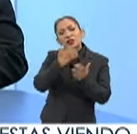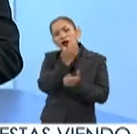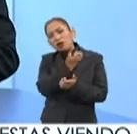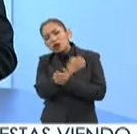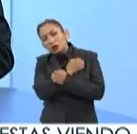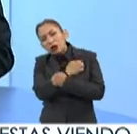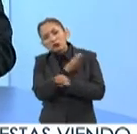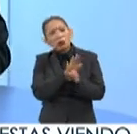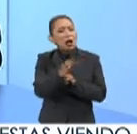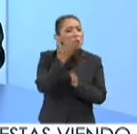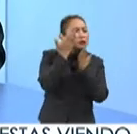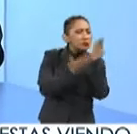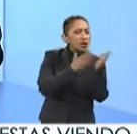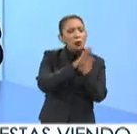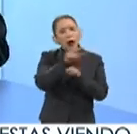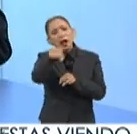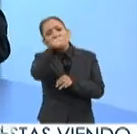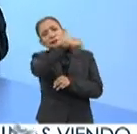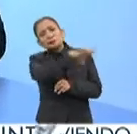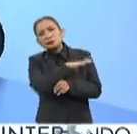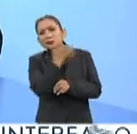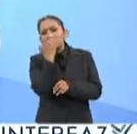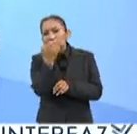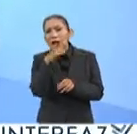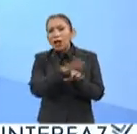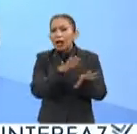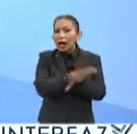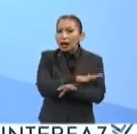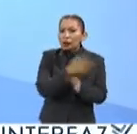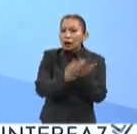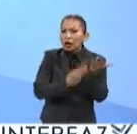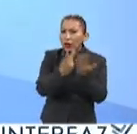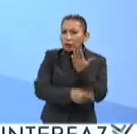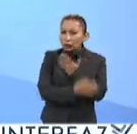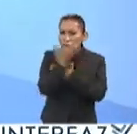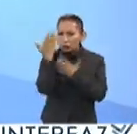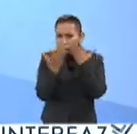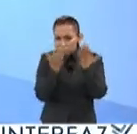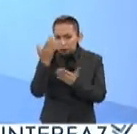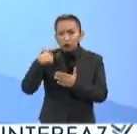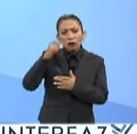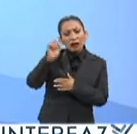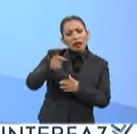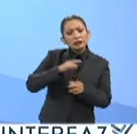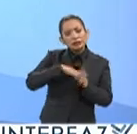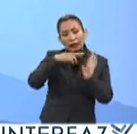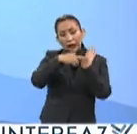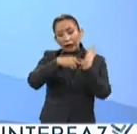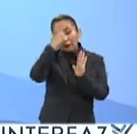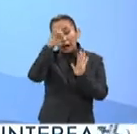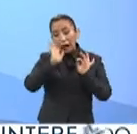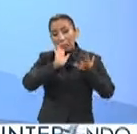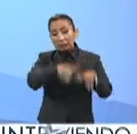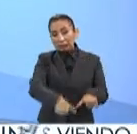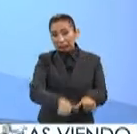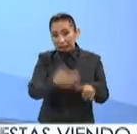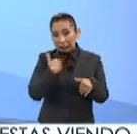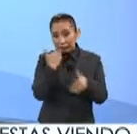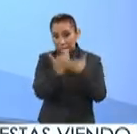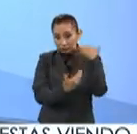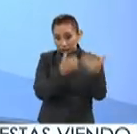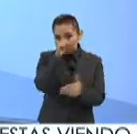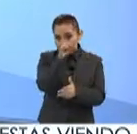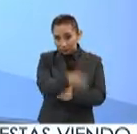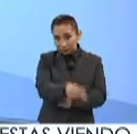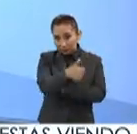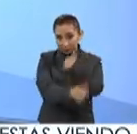educativas, las diversas ofertas informativas, los cambios de estudios, los perfiles de los estudiantes para acceder a este tipo